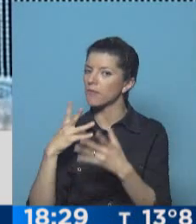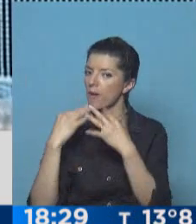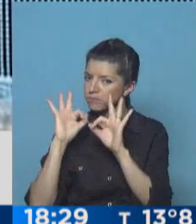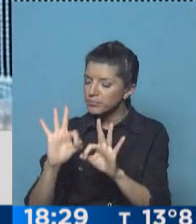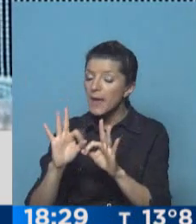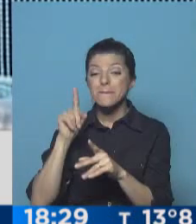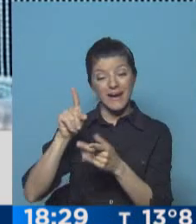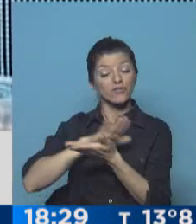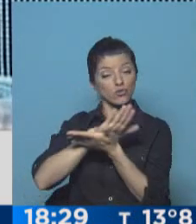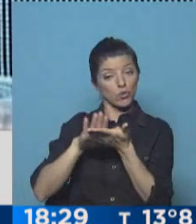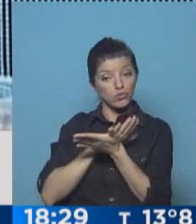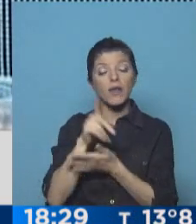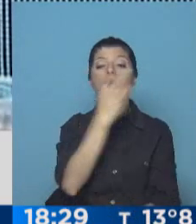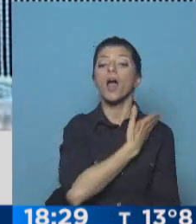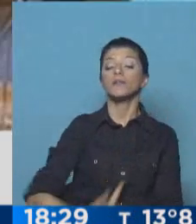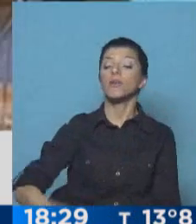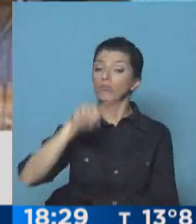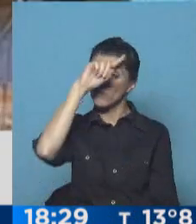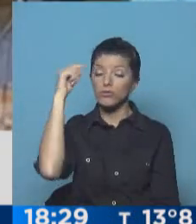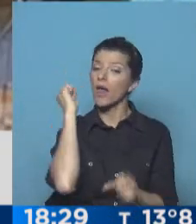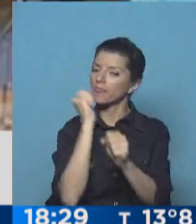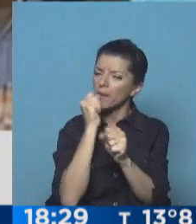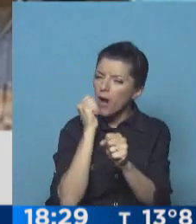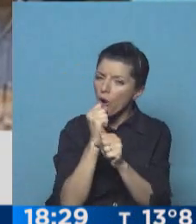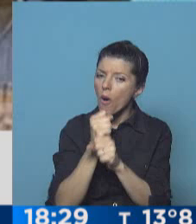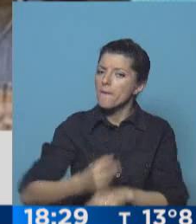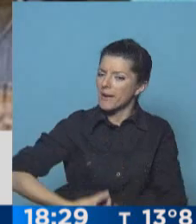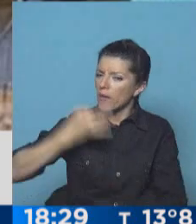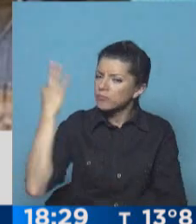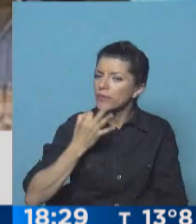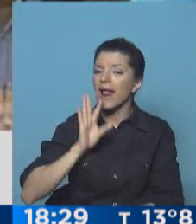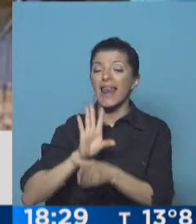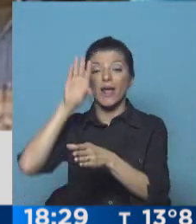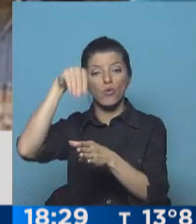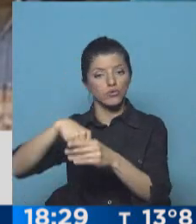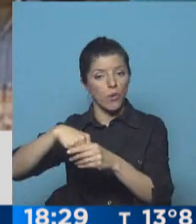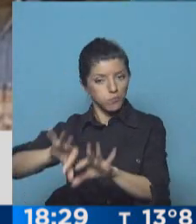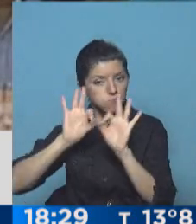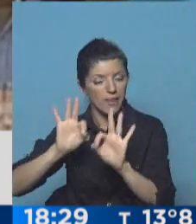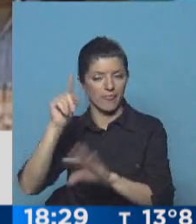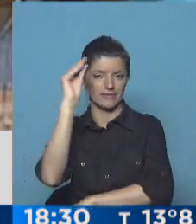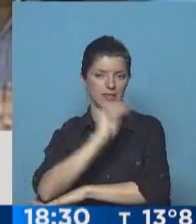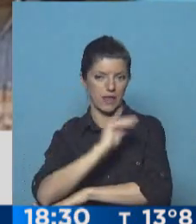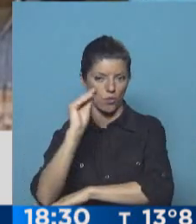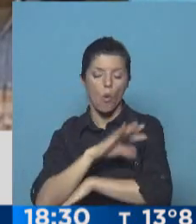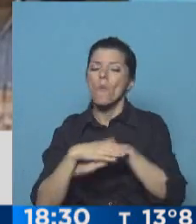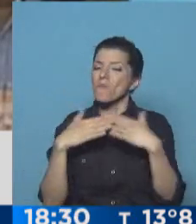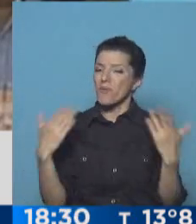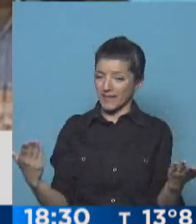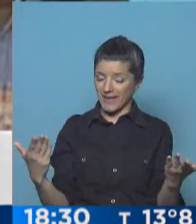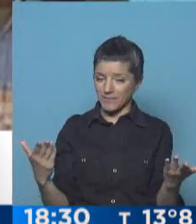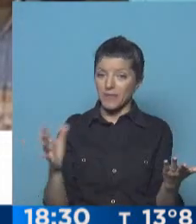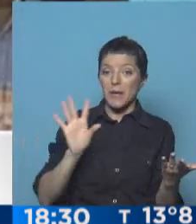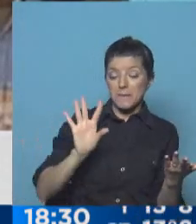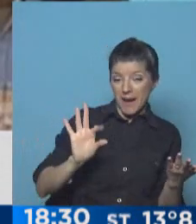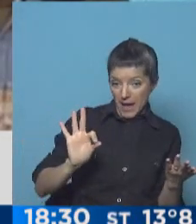esta problemática, el Estado Nacional trabajó en pos de garantizar justamente la inclusión definitiva de los santacruceños, porque no hay vida sin